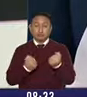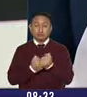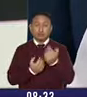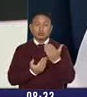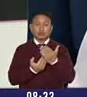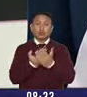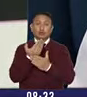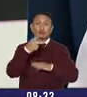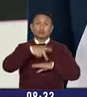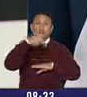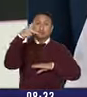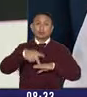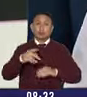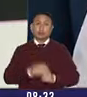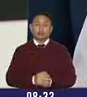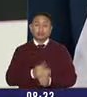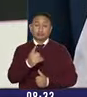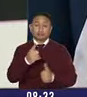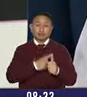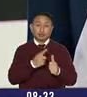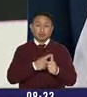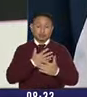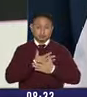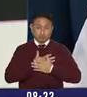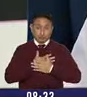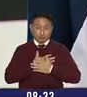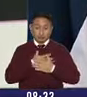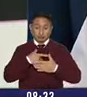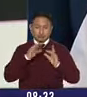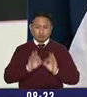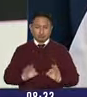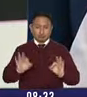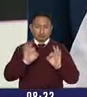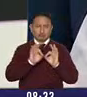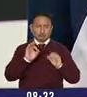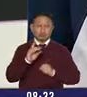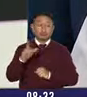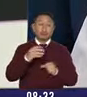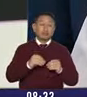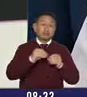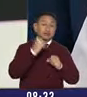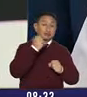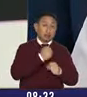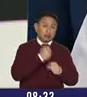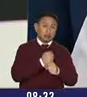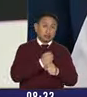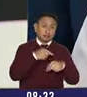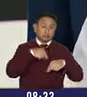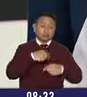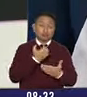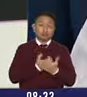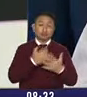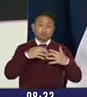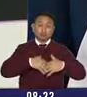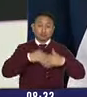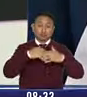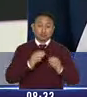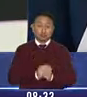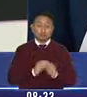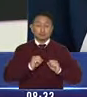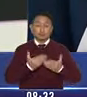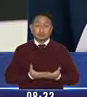nueva Pichincha. Primero, para nosotros es prioridad activar el empleo, activar la economía. Queremos